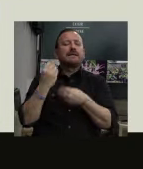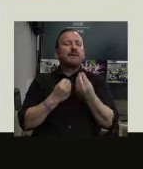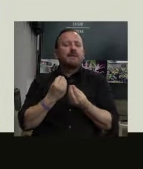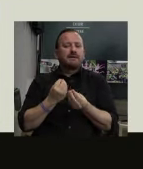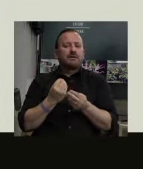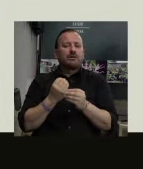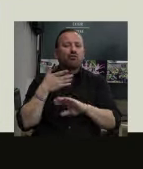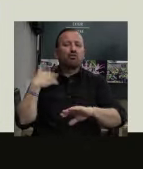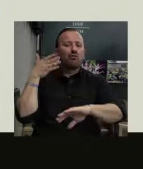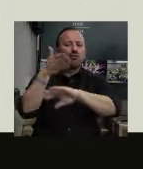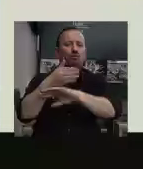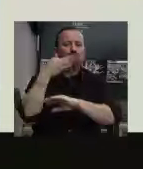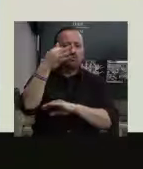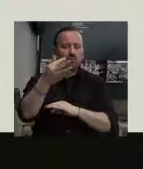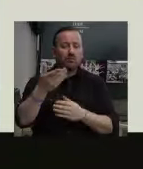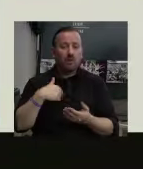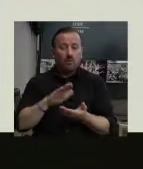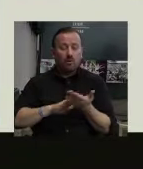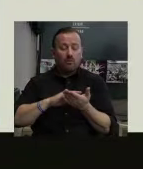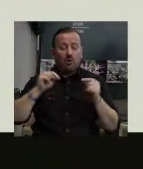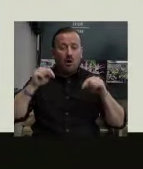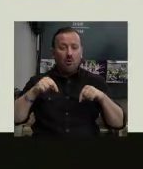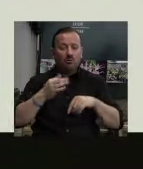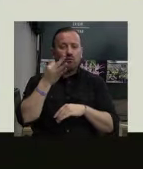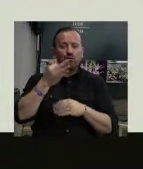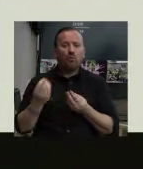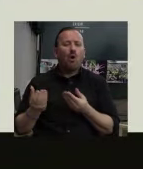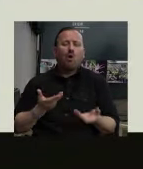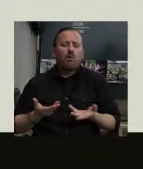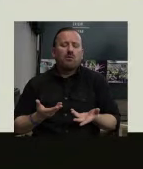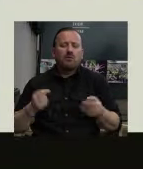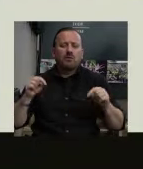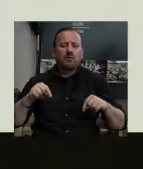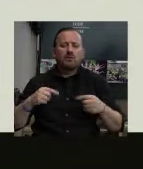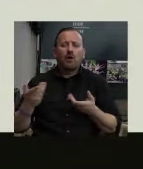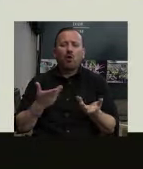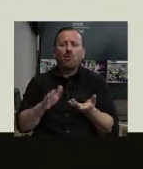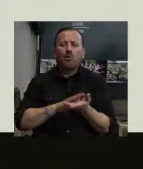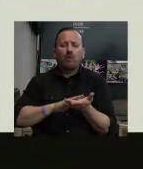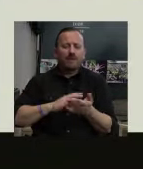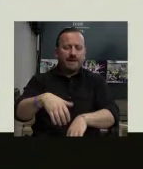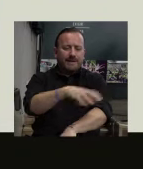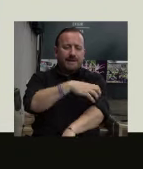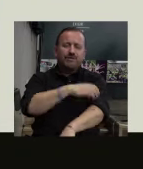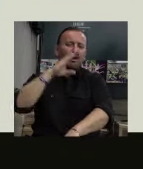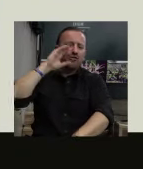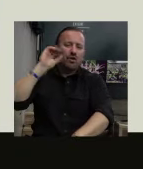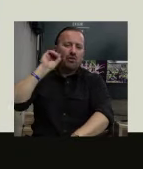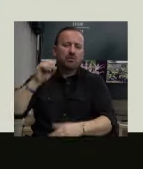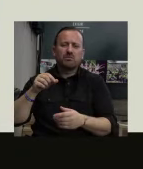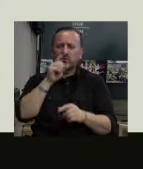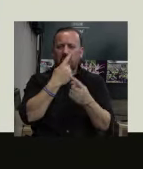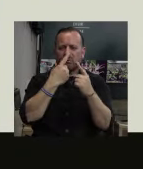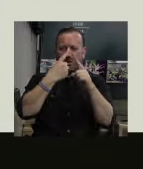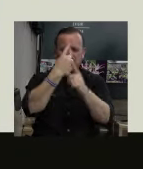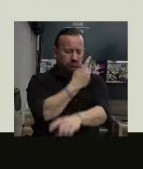Entonces ese futuro hoy cómo sería Cómo sería la región del biobío cada una de las regiones de las cuales